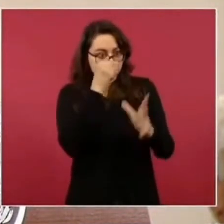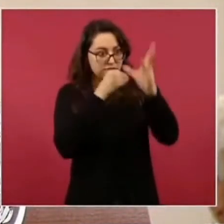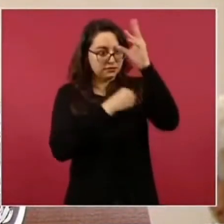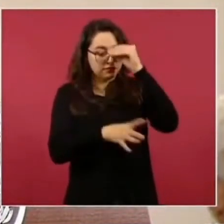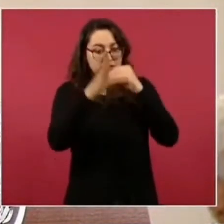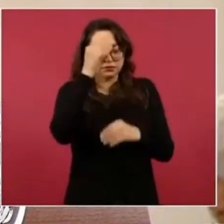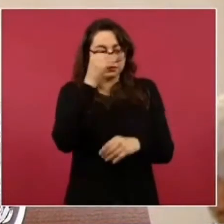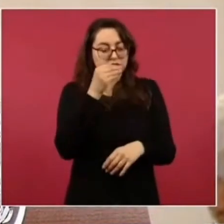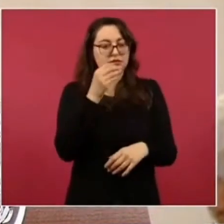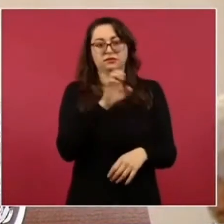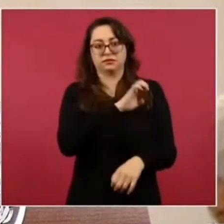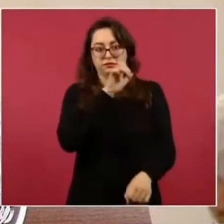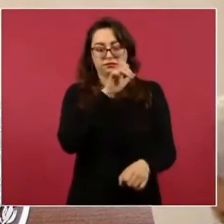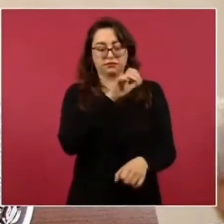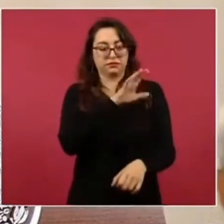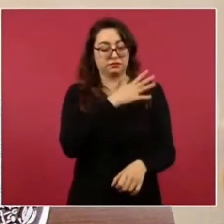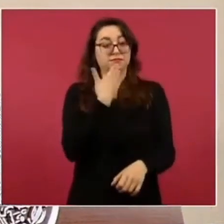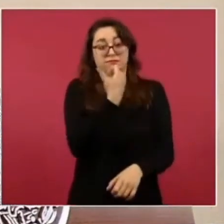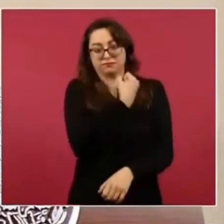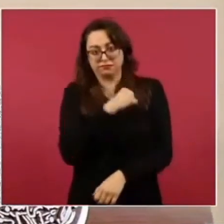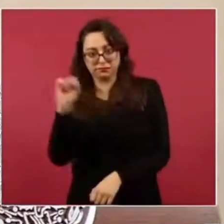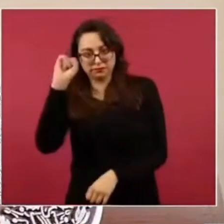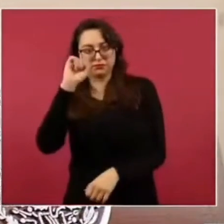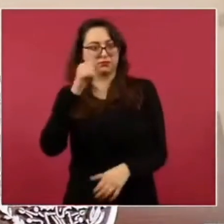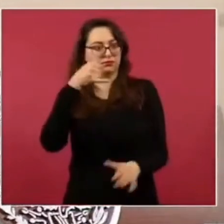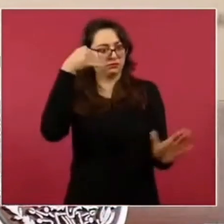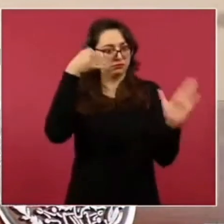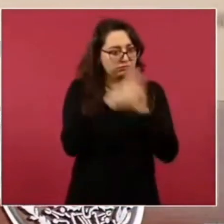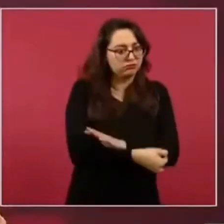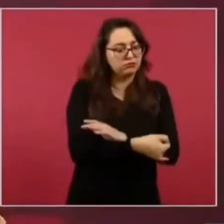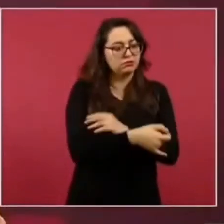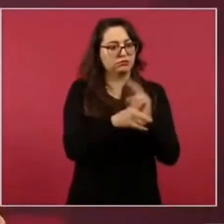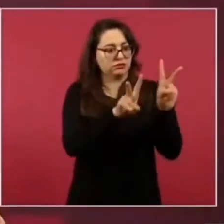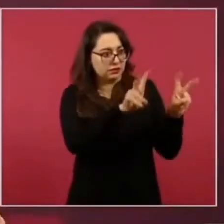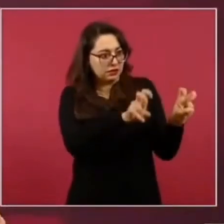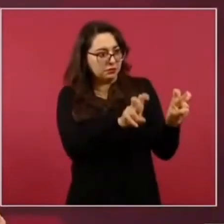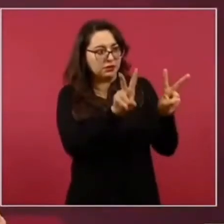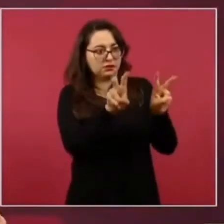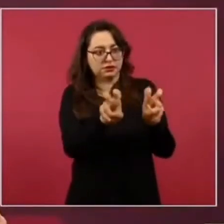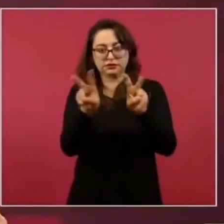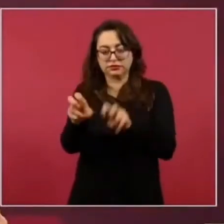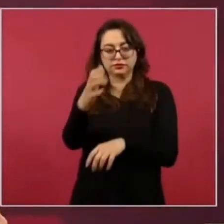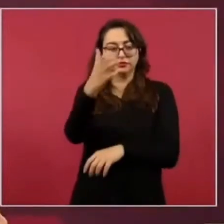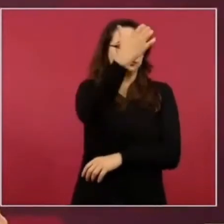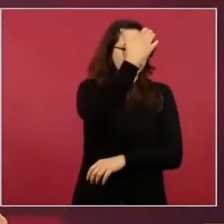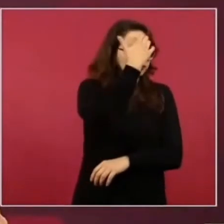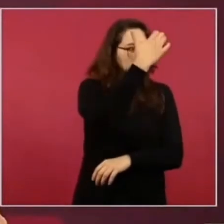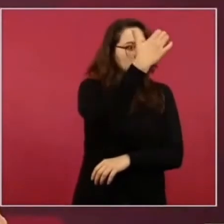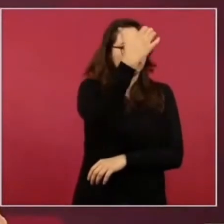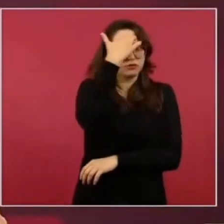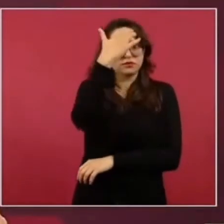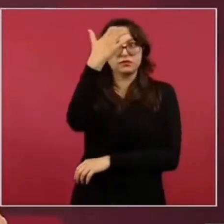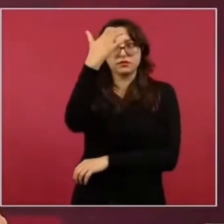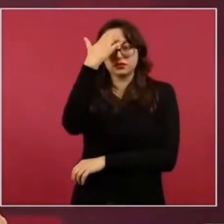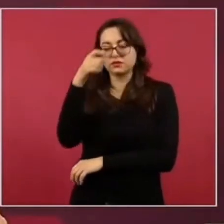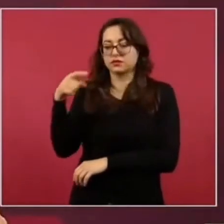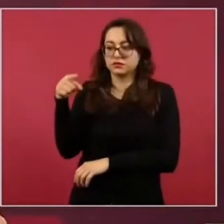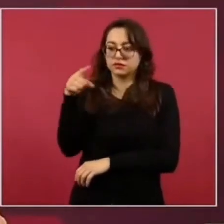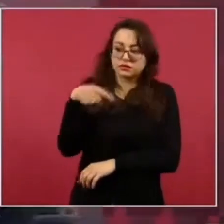empleos que se van generando para que se tenga